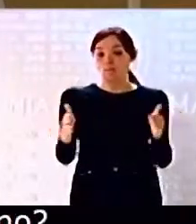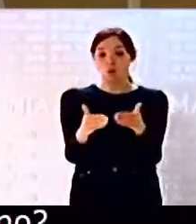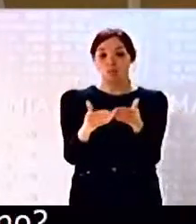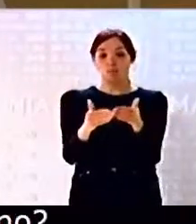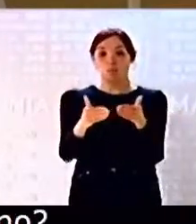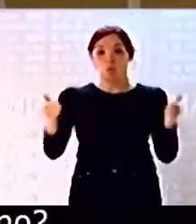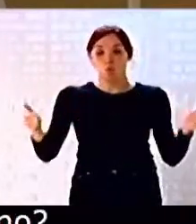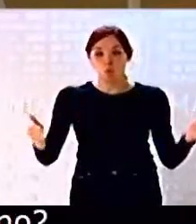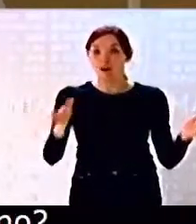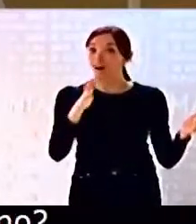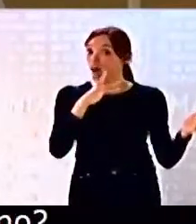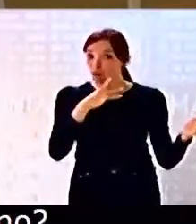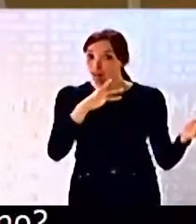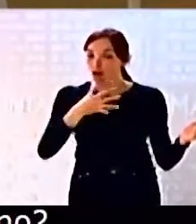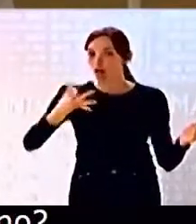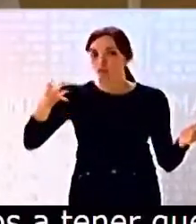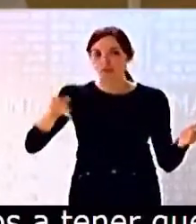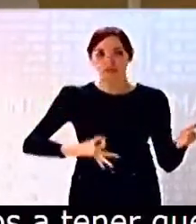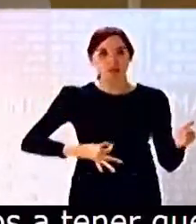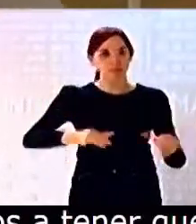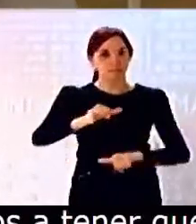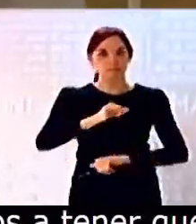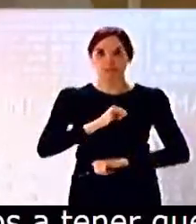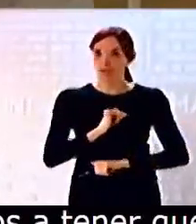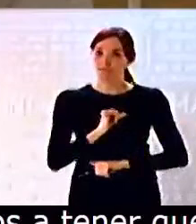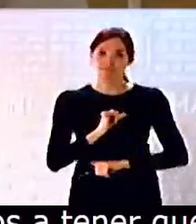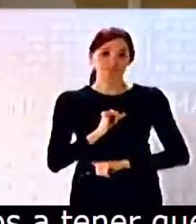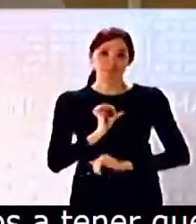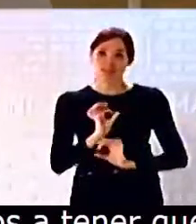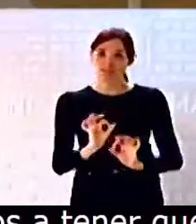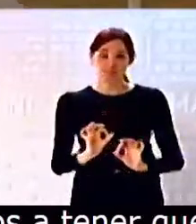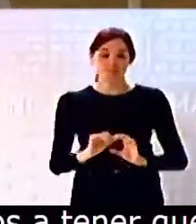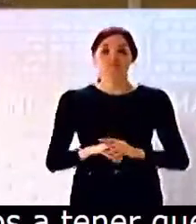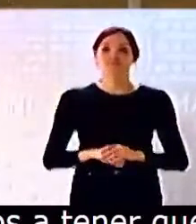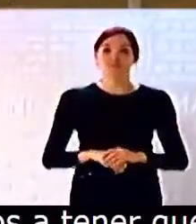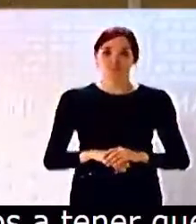tener que hacer esperas en el proceso de vacunación.